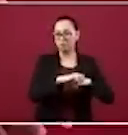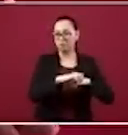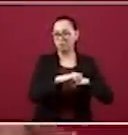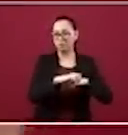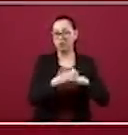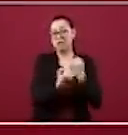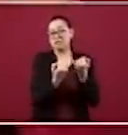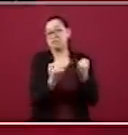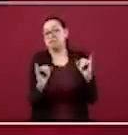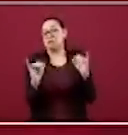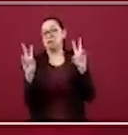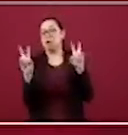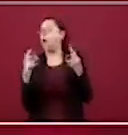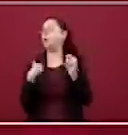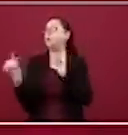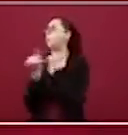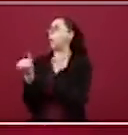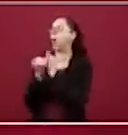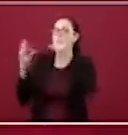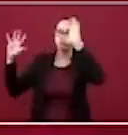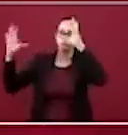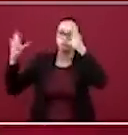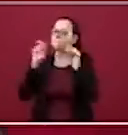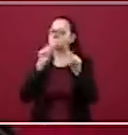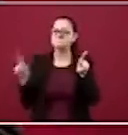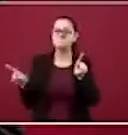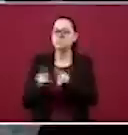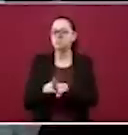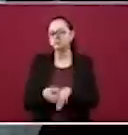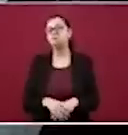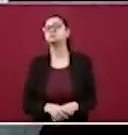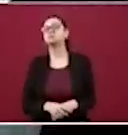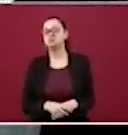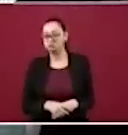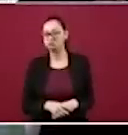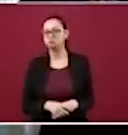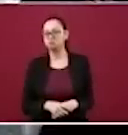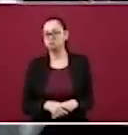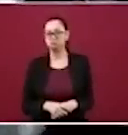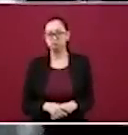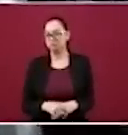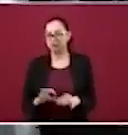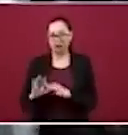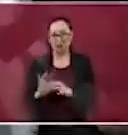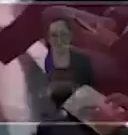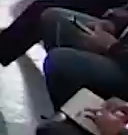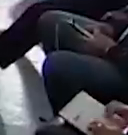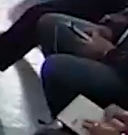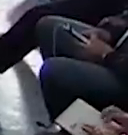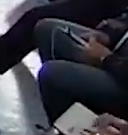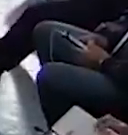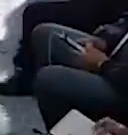supuestamente independiente, decía lo mismo que lo que sostenía el